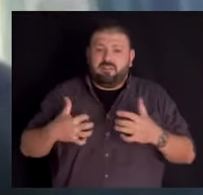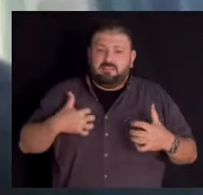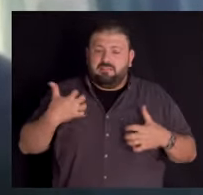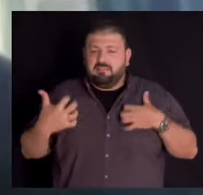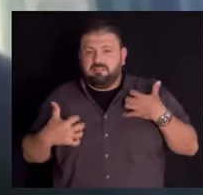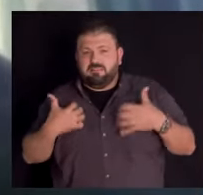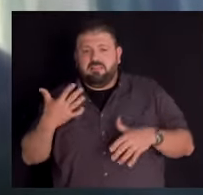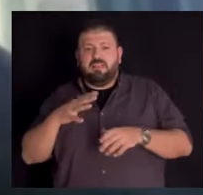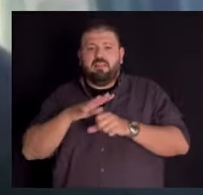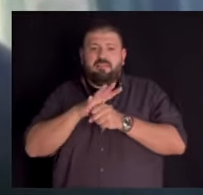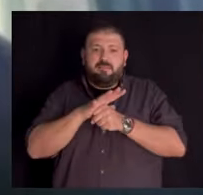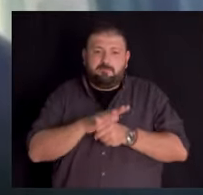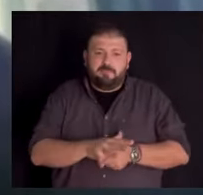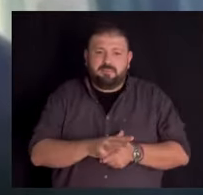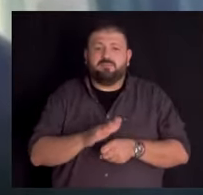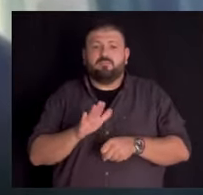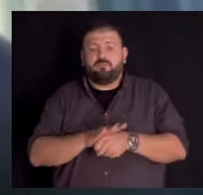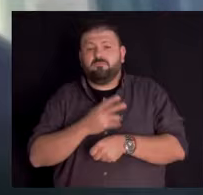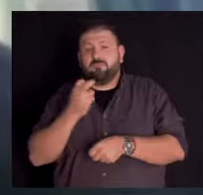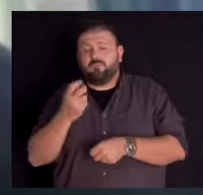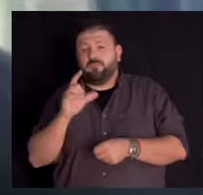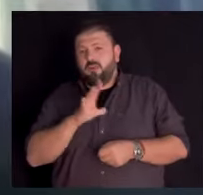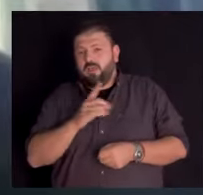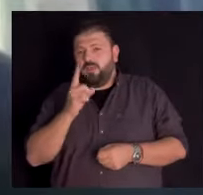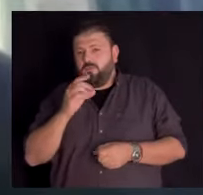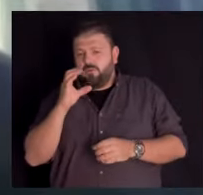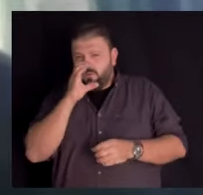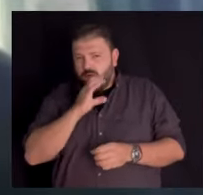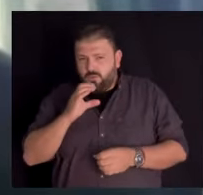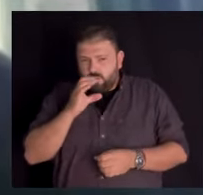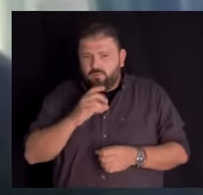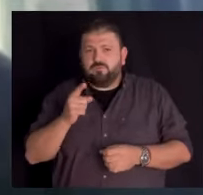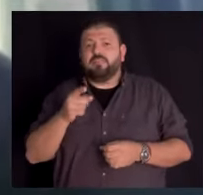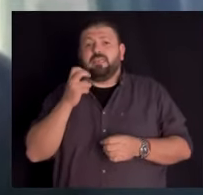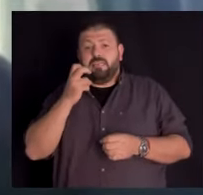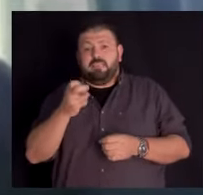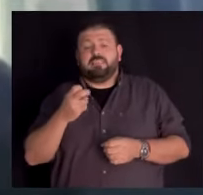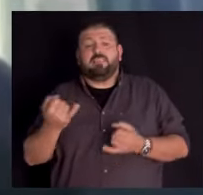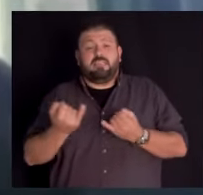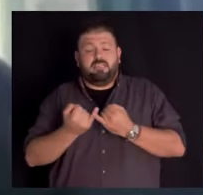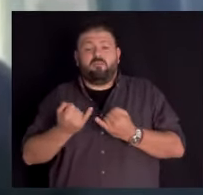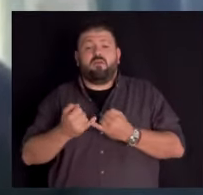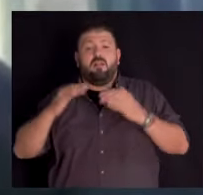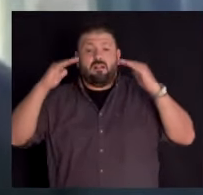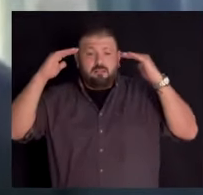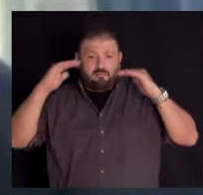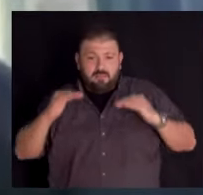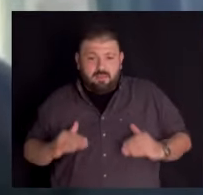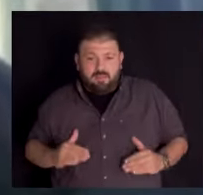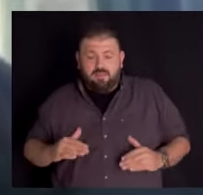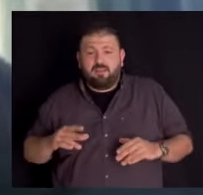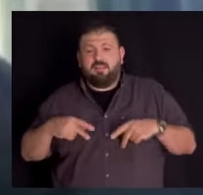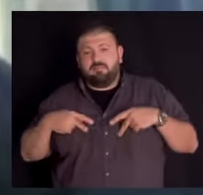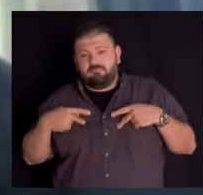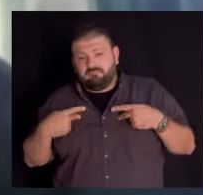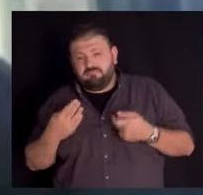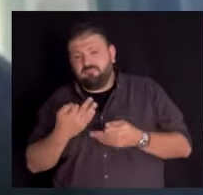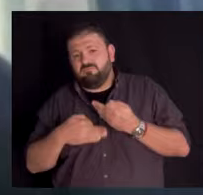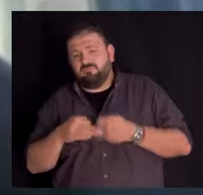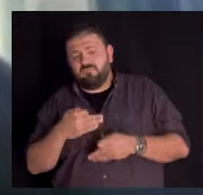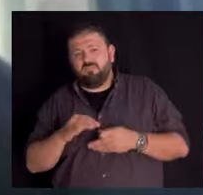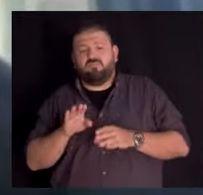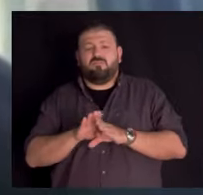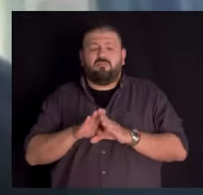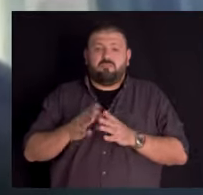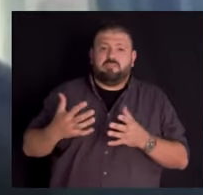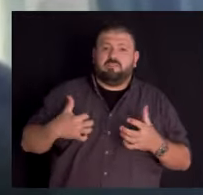depresión, y hay algo curioso, eso les baja el sistema inmunológico. al estar